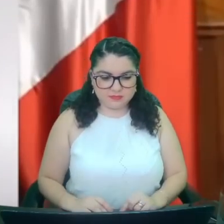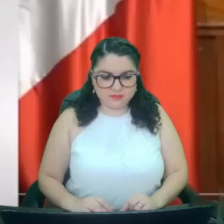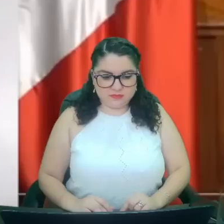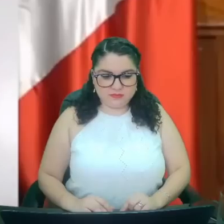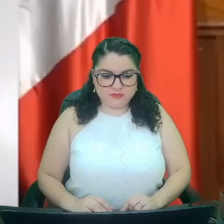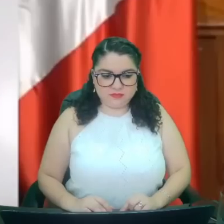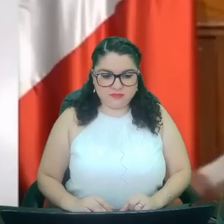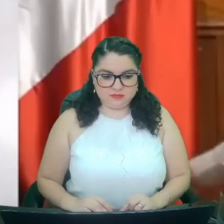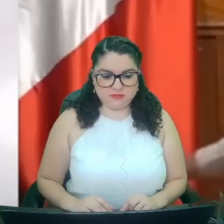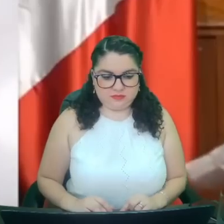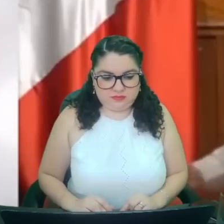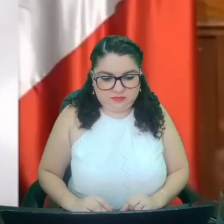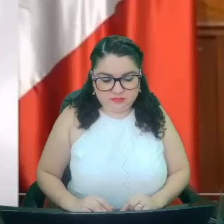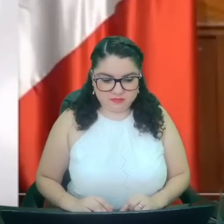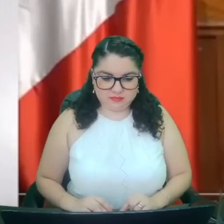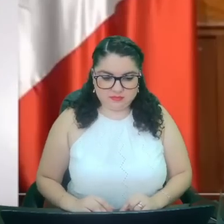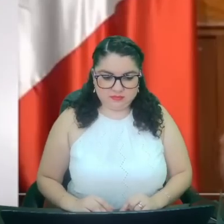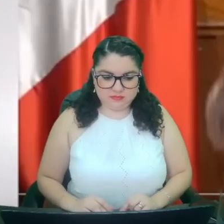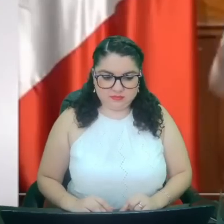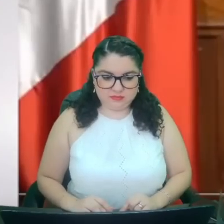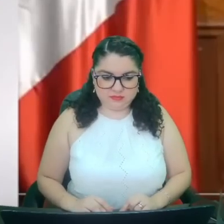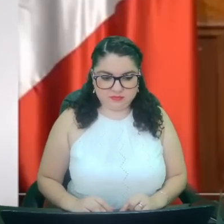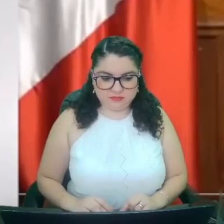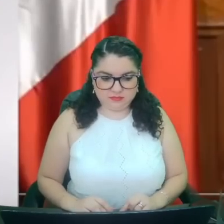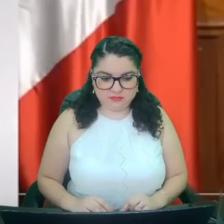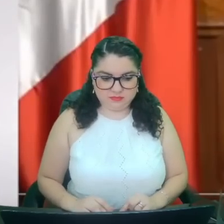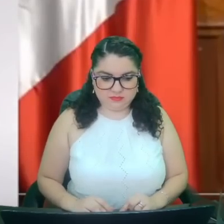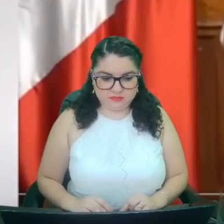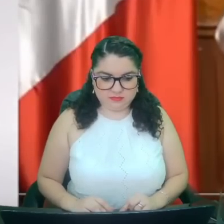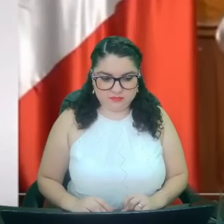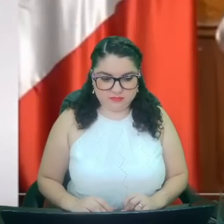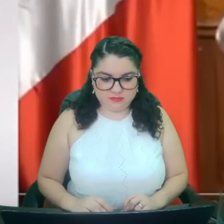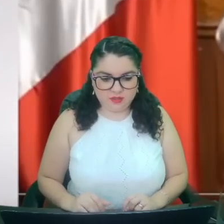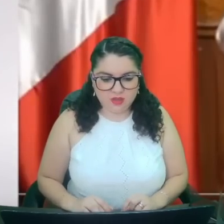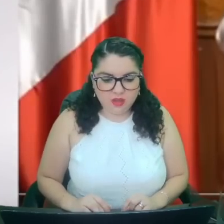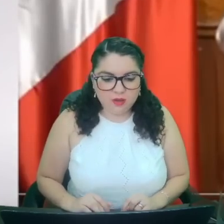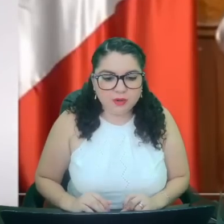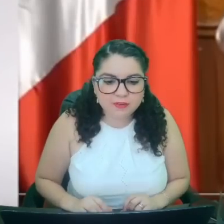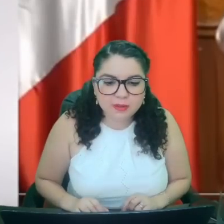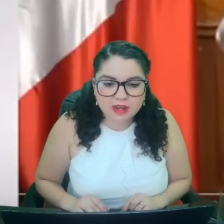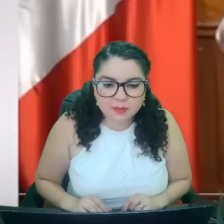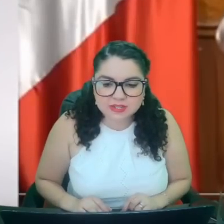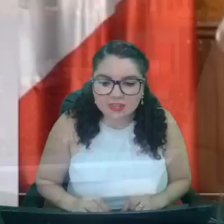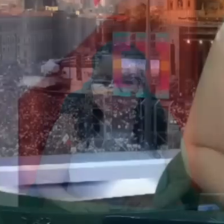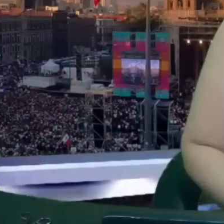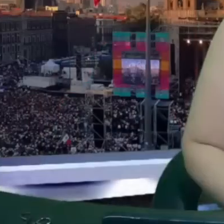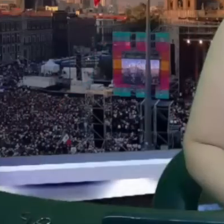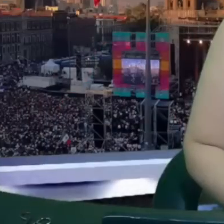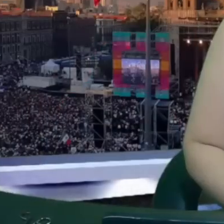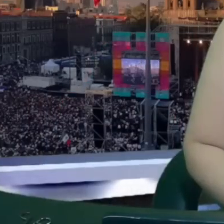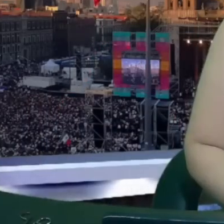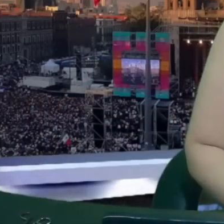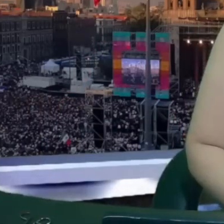reunió? O sea, pero ahorita te van a dar la palabra, ahorita te van a dar la palabra. Bueno, familia, pues ahí está